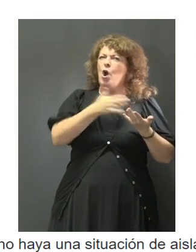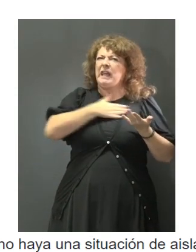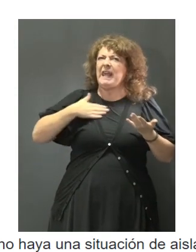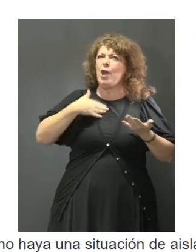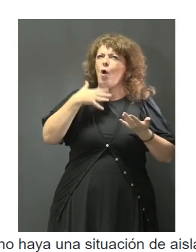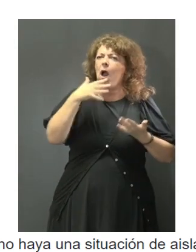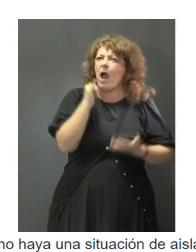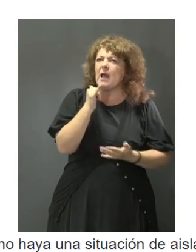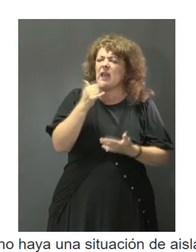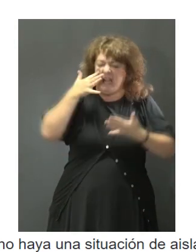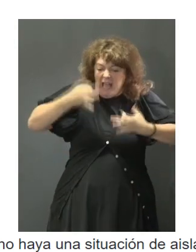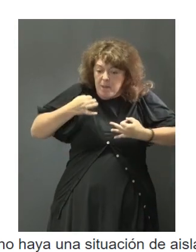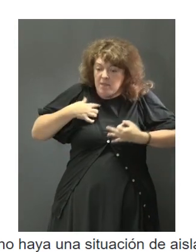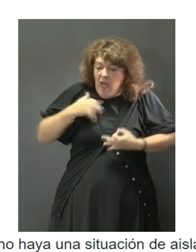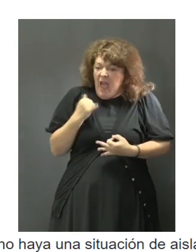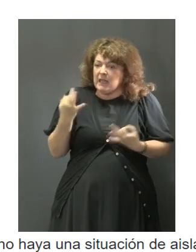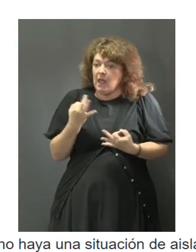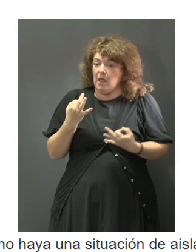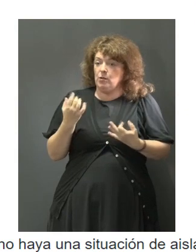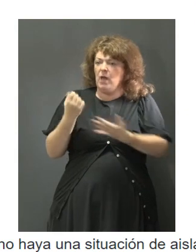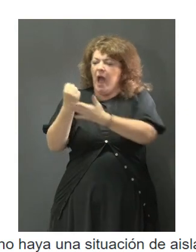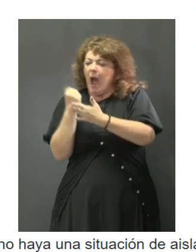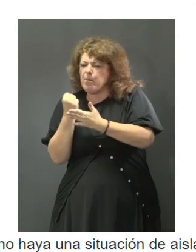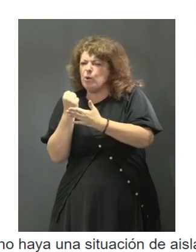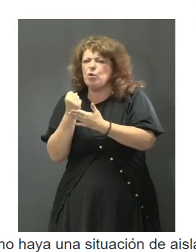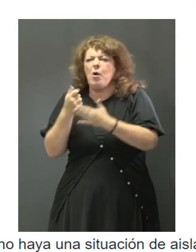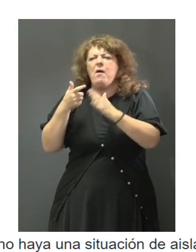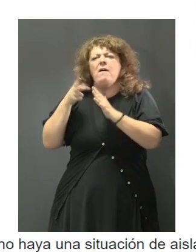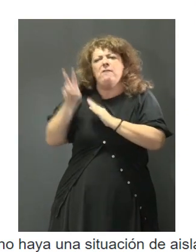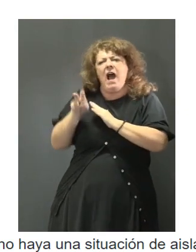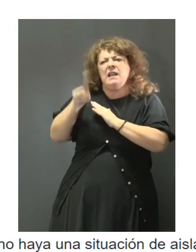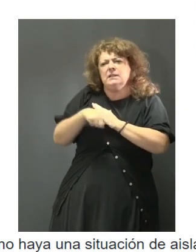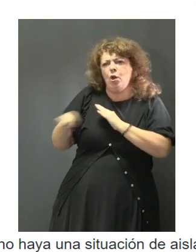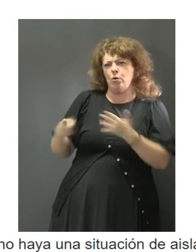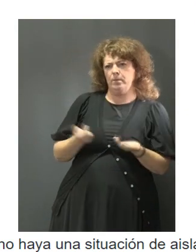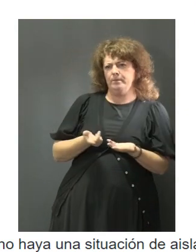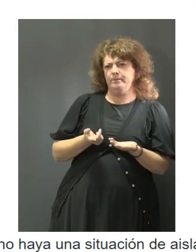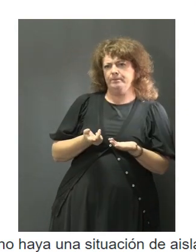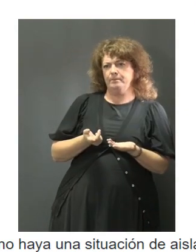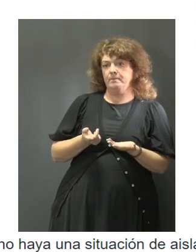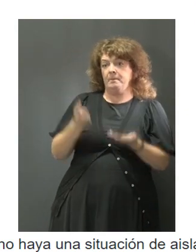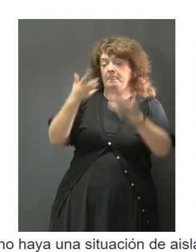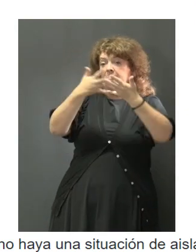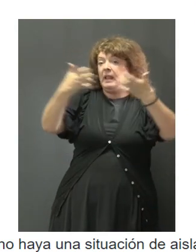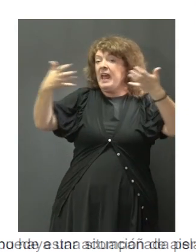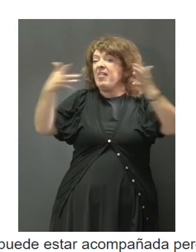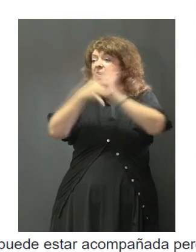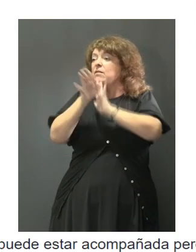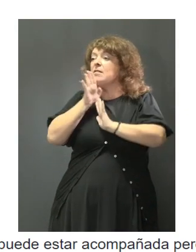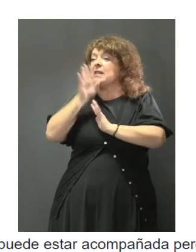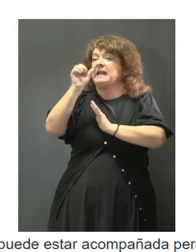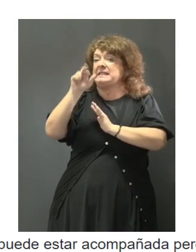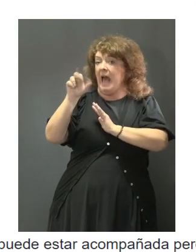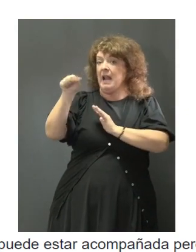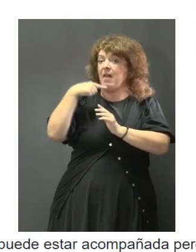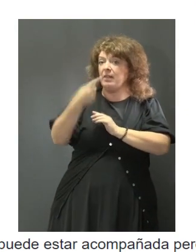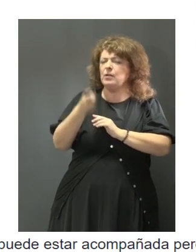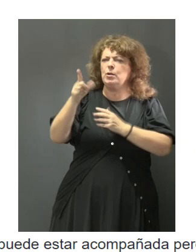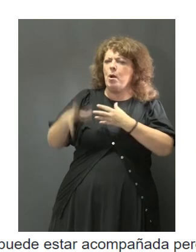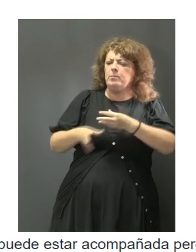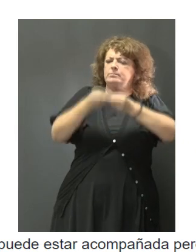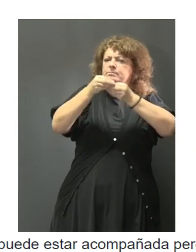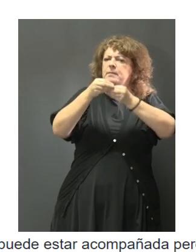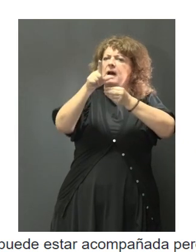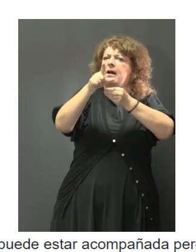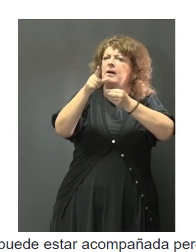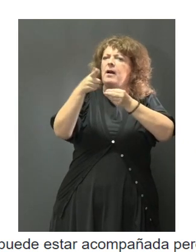realmente tengo, y si esos apoyos son significativos. Junto a esa definición, me gustaría también aportar una